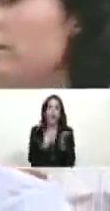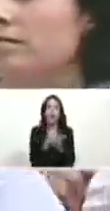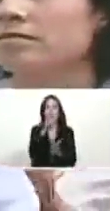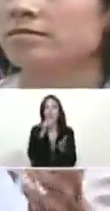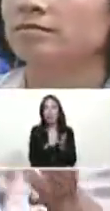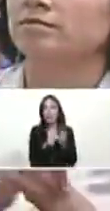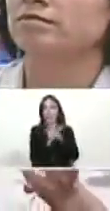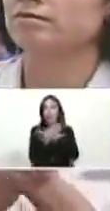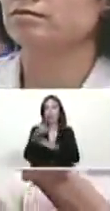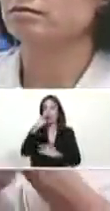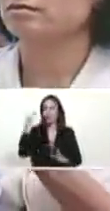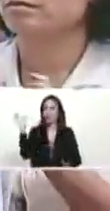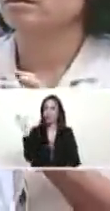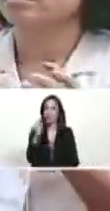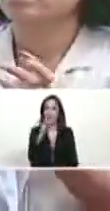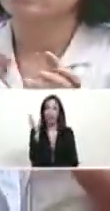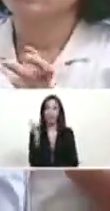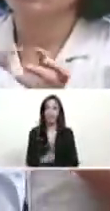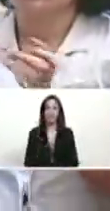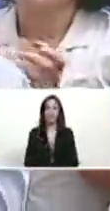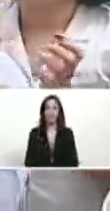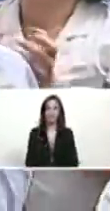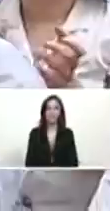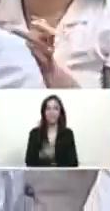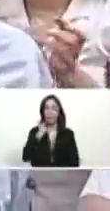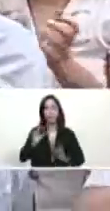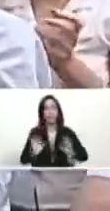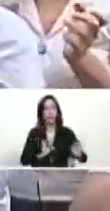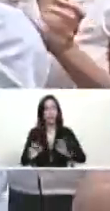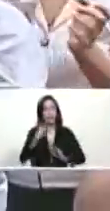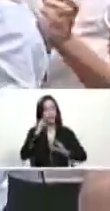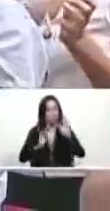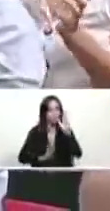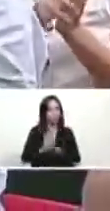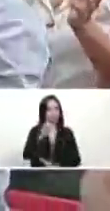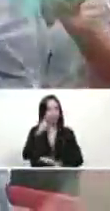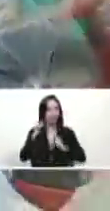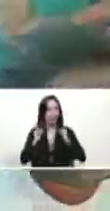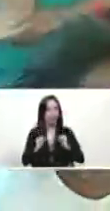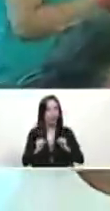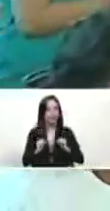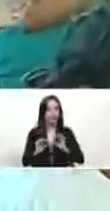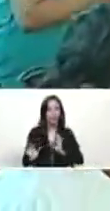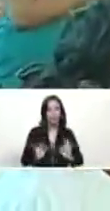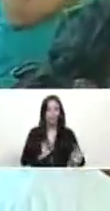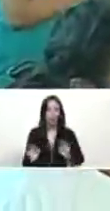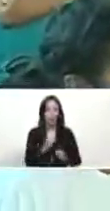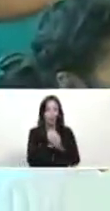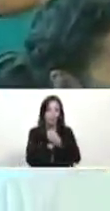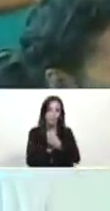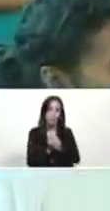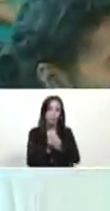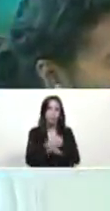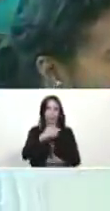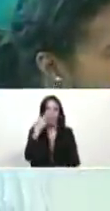2019-2025. Una guará, pues. Nos estamos preparando para darle con más fuerza, con más amor.